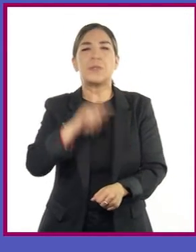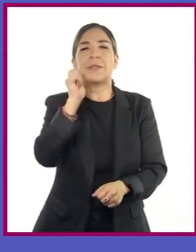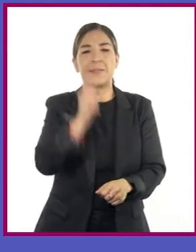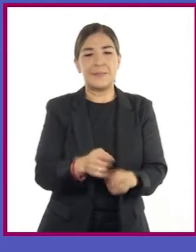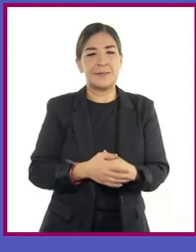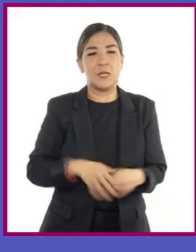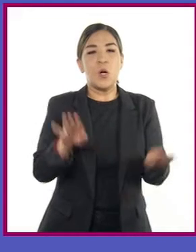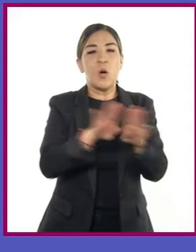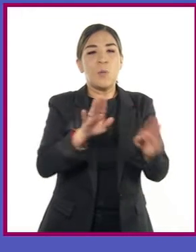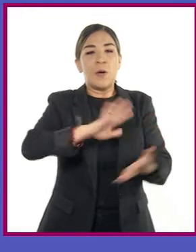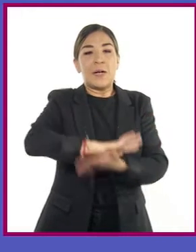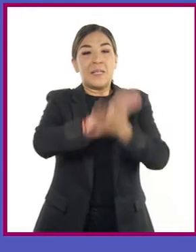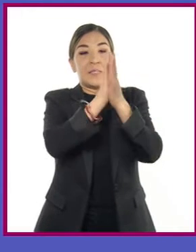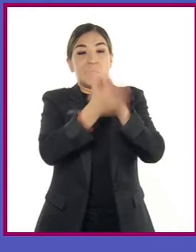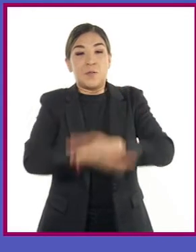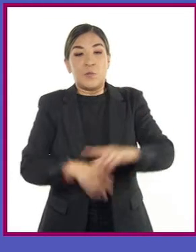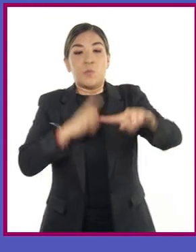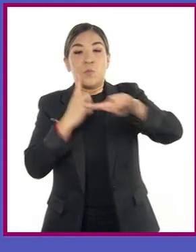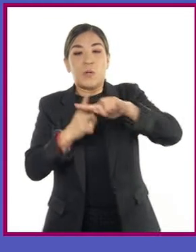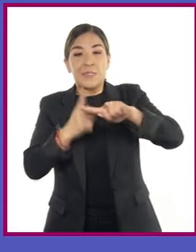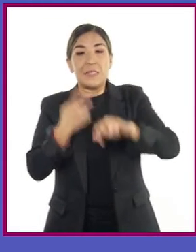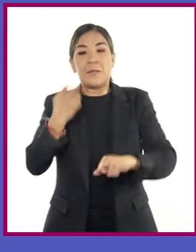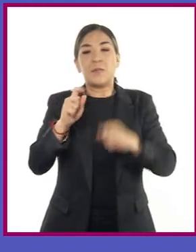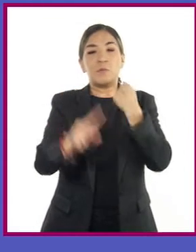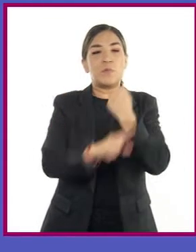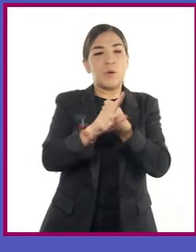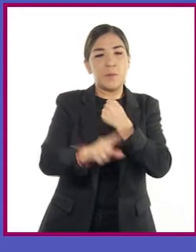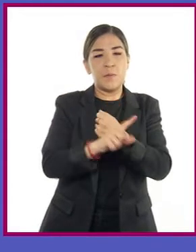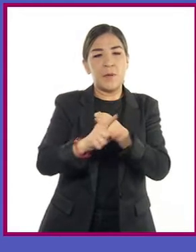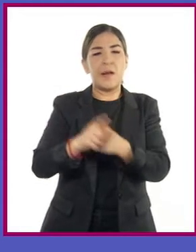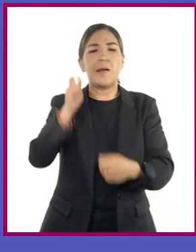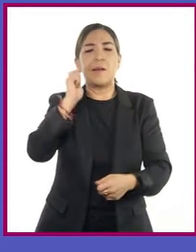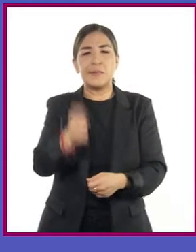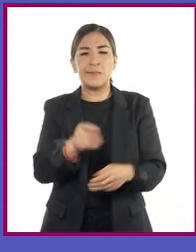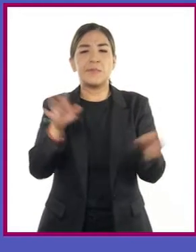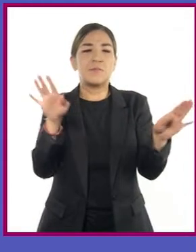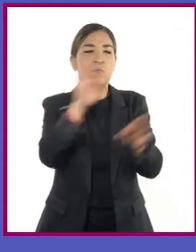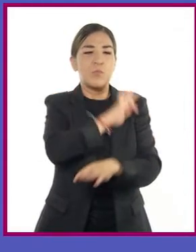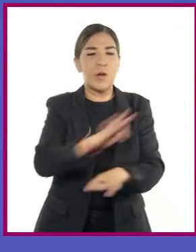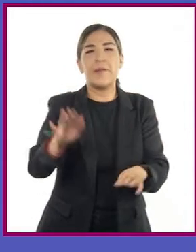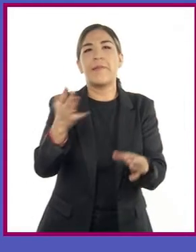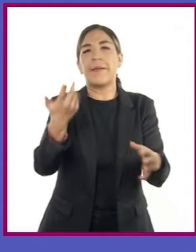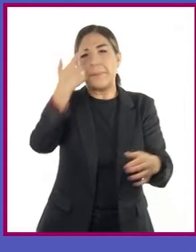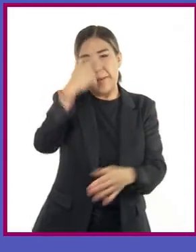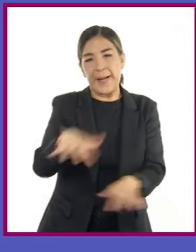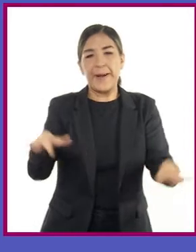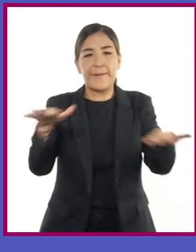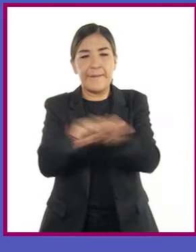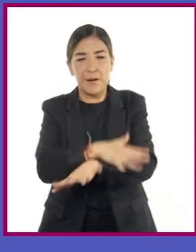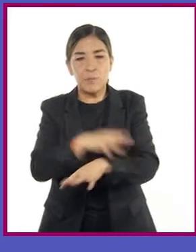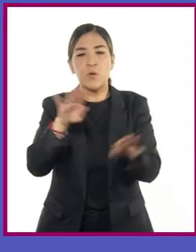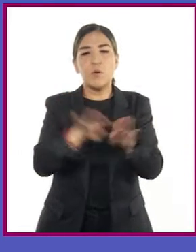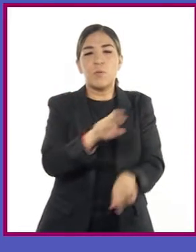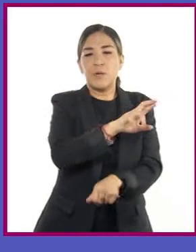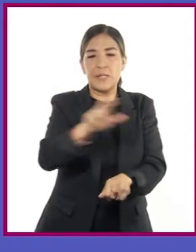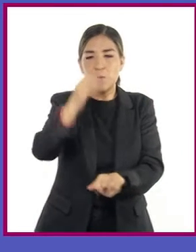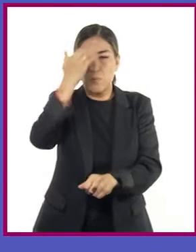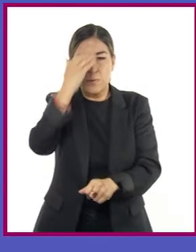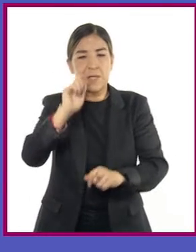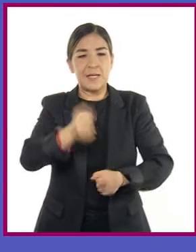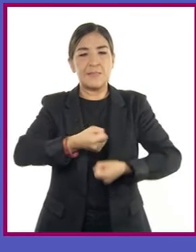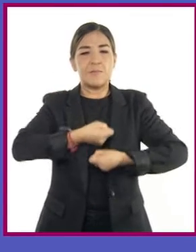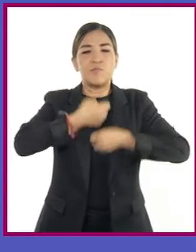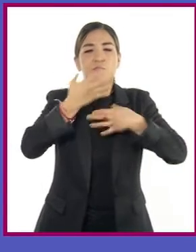la transformación positiva de conflictos entiende al conflicto como una posibilidad de cambio, lo reconoce como expresión de